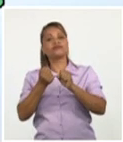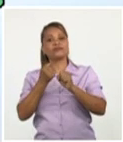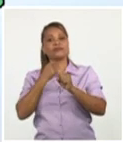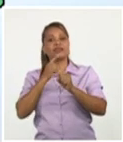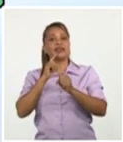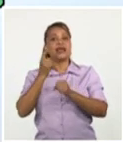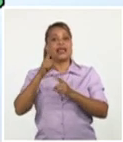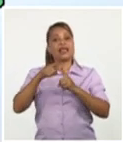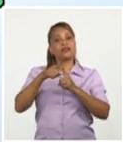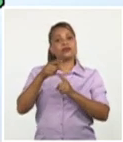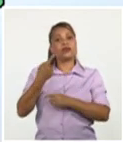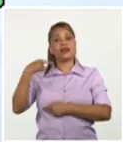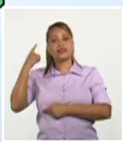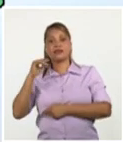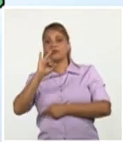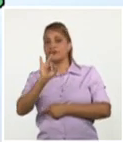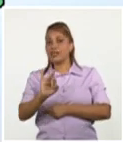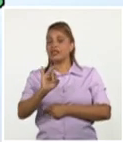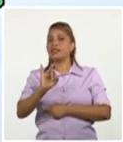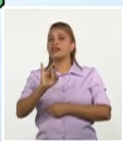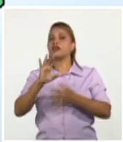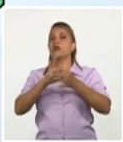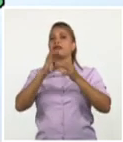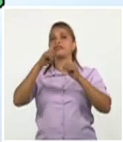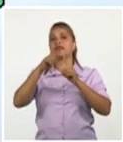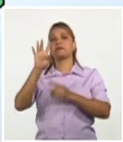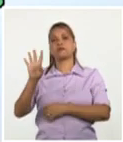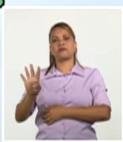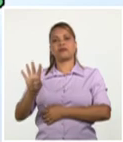con 7 y 4 en Guantánamo.